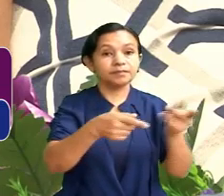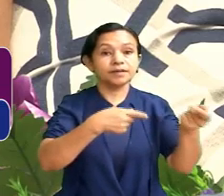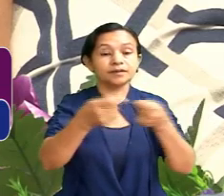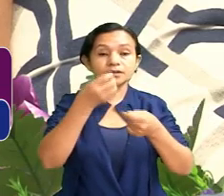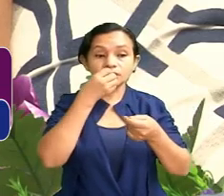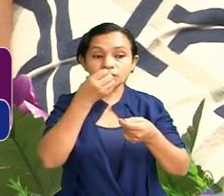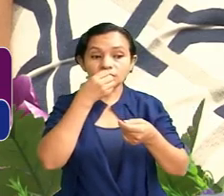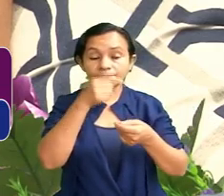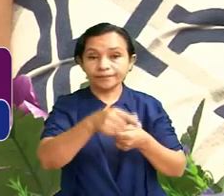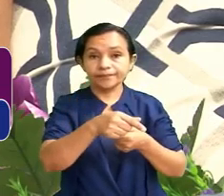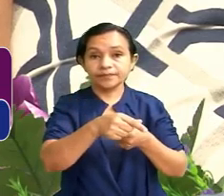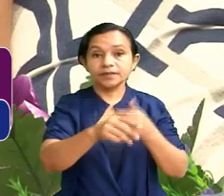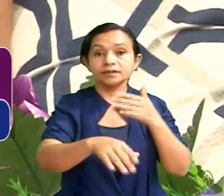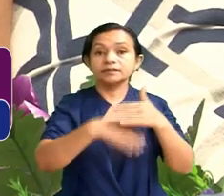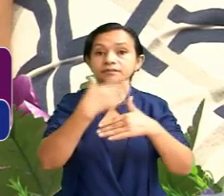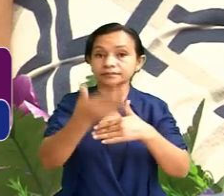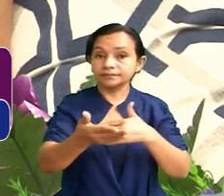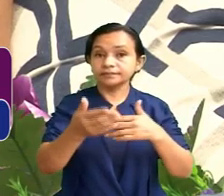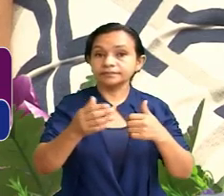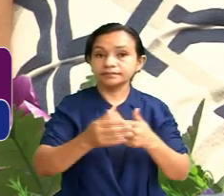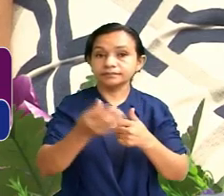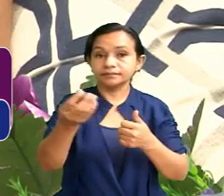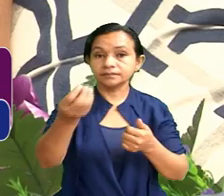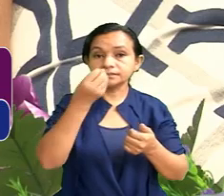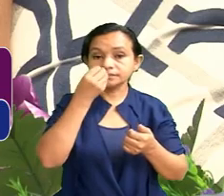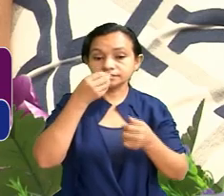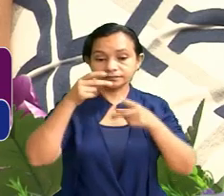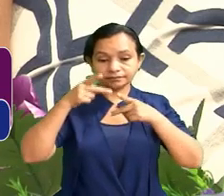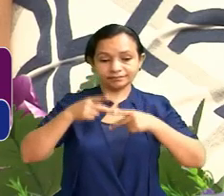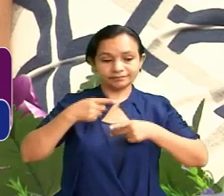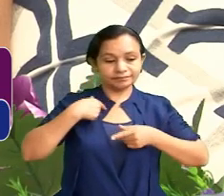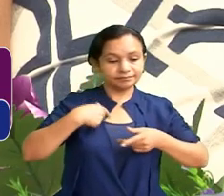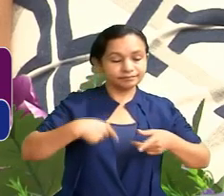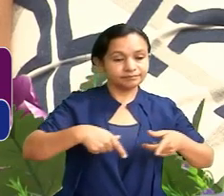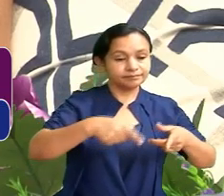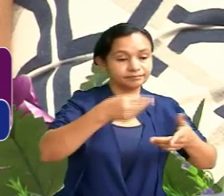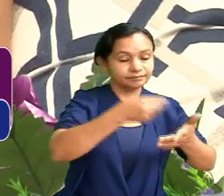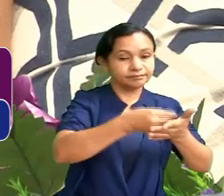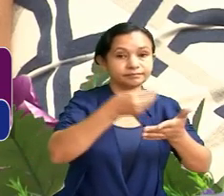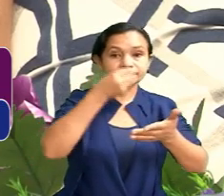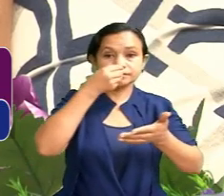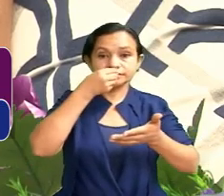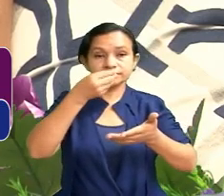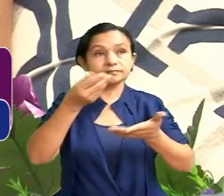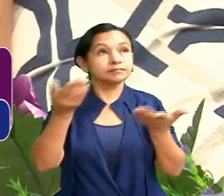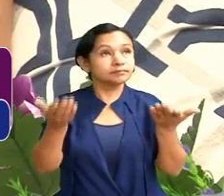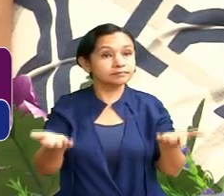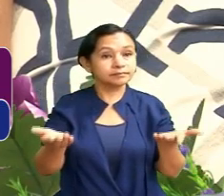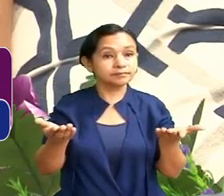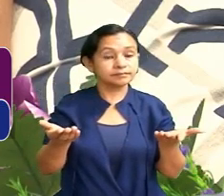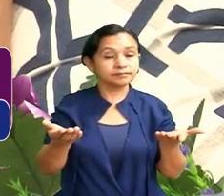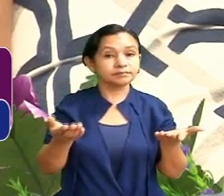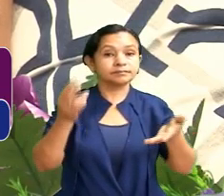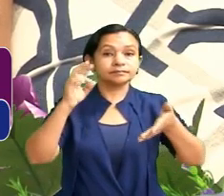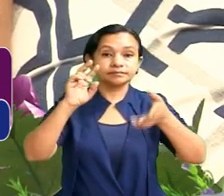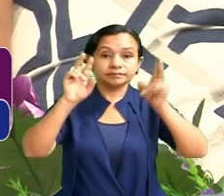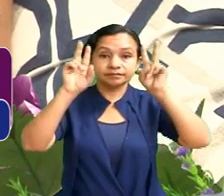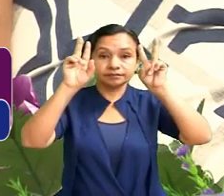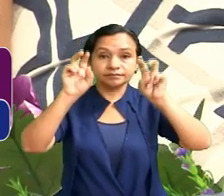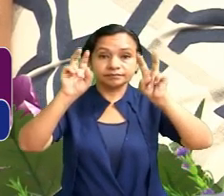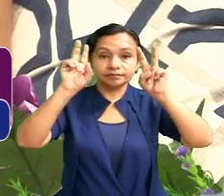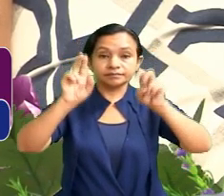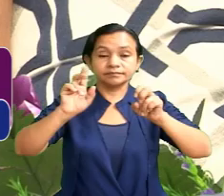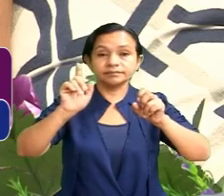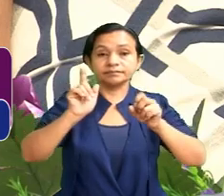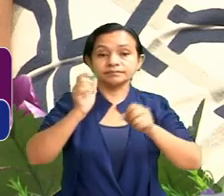comida porque al final es comida que consumimos verdad todos los que visitamos los sitios y en ese caso también hay